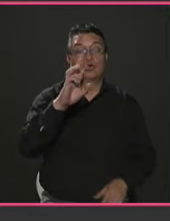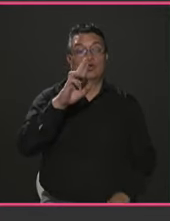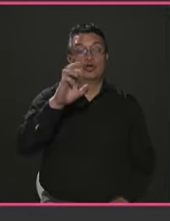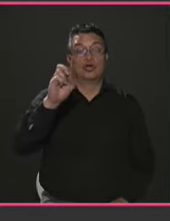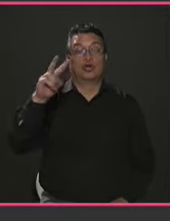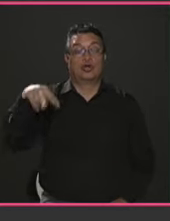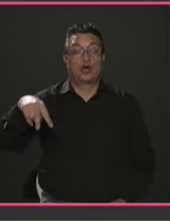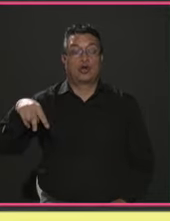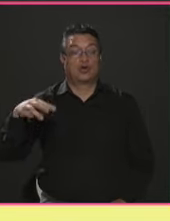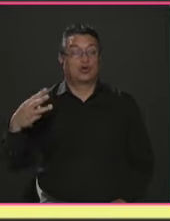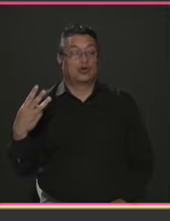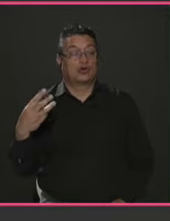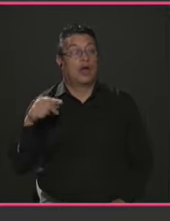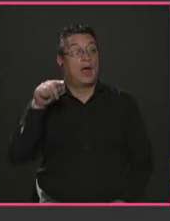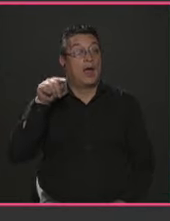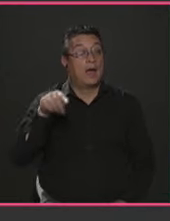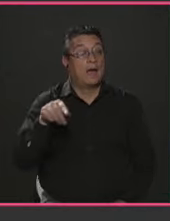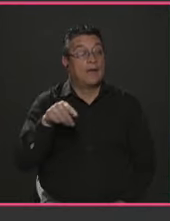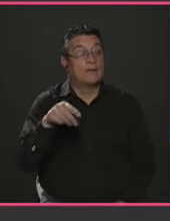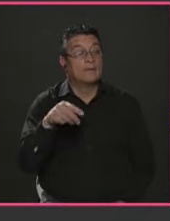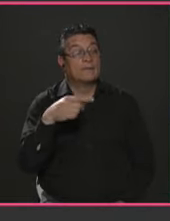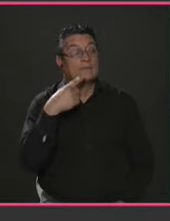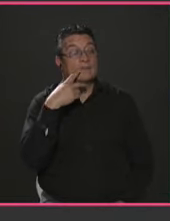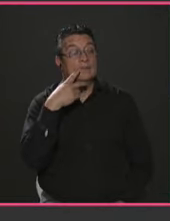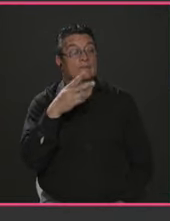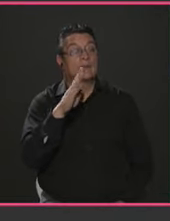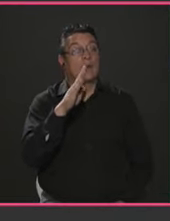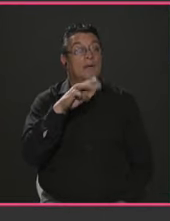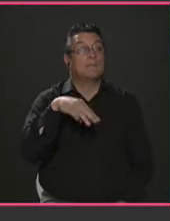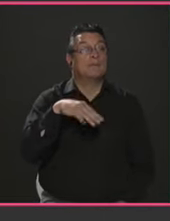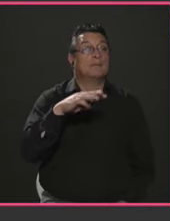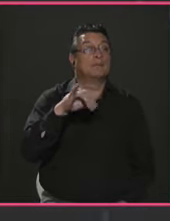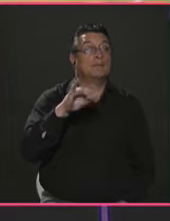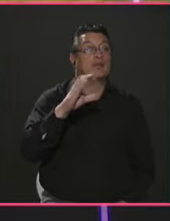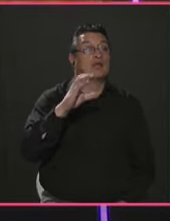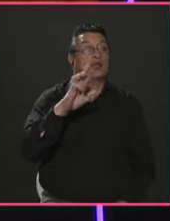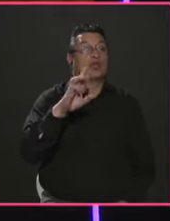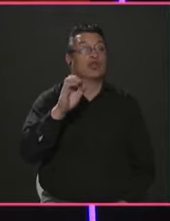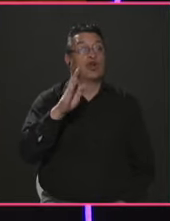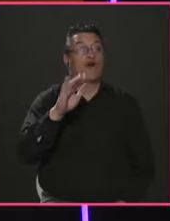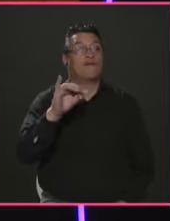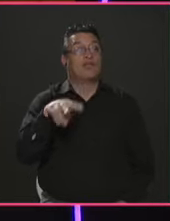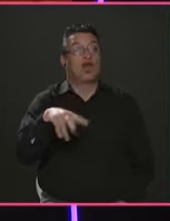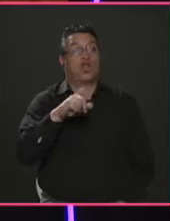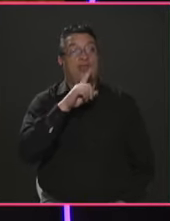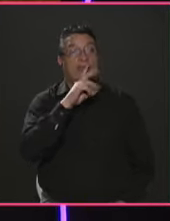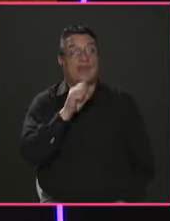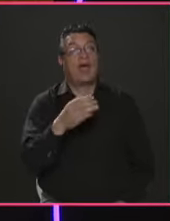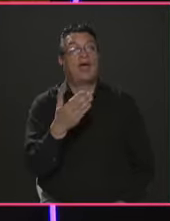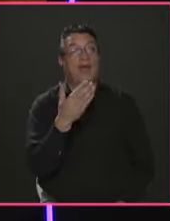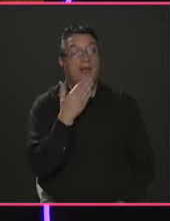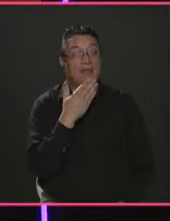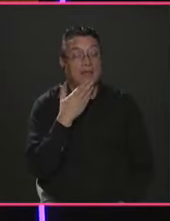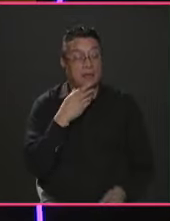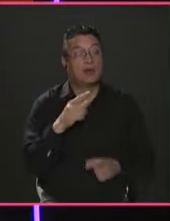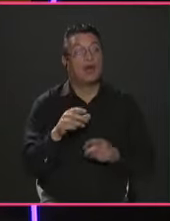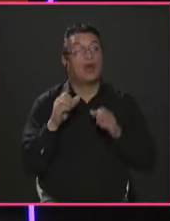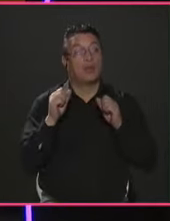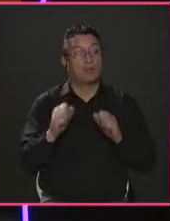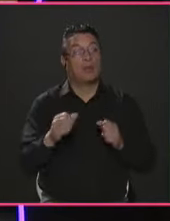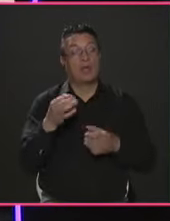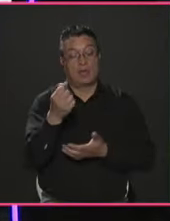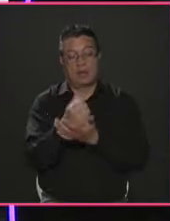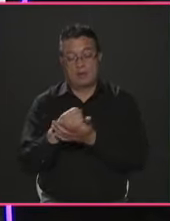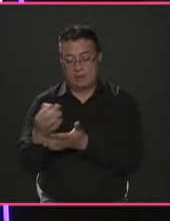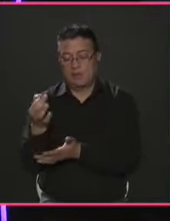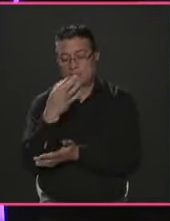CR vemos la microbion y que se pueden utilizar medicamentos ya